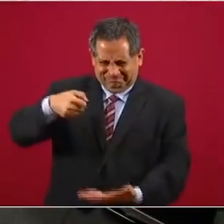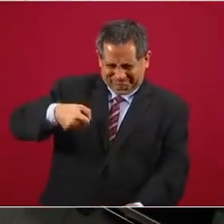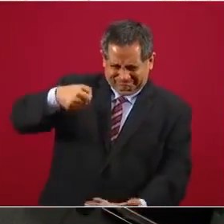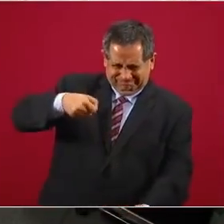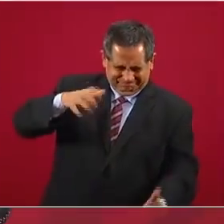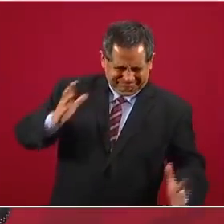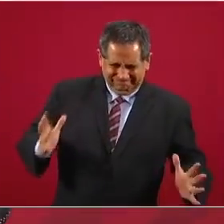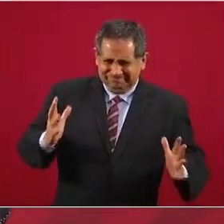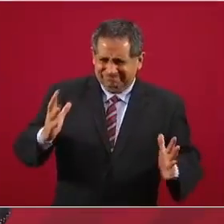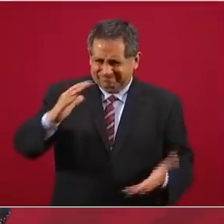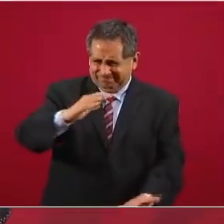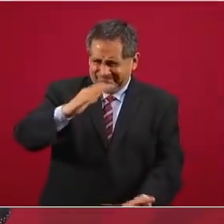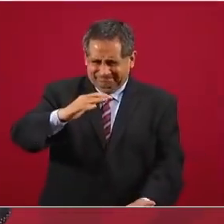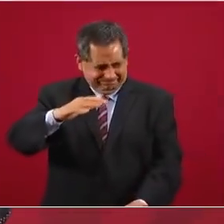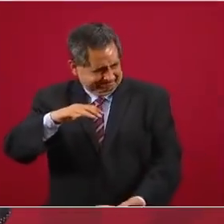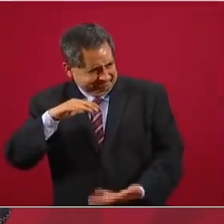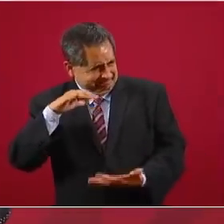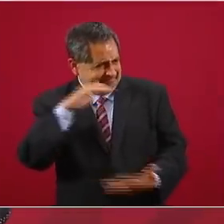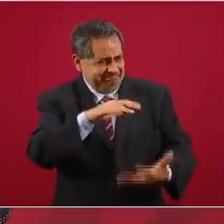maletas.